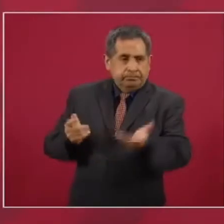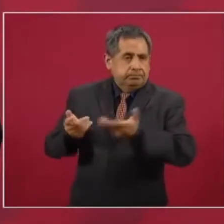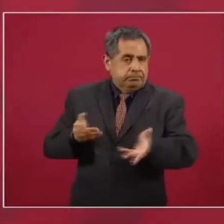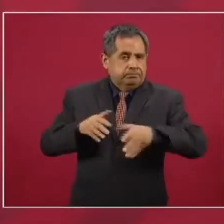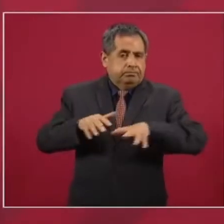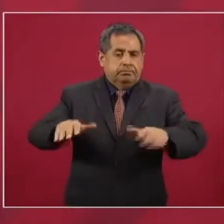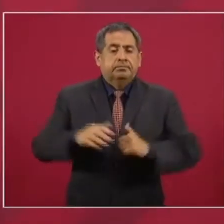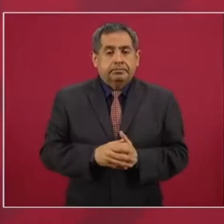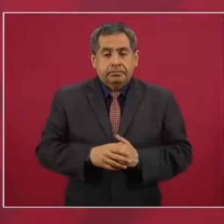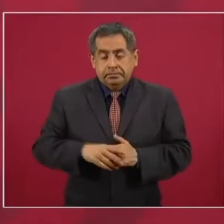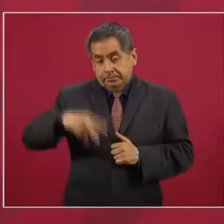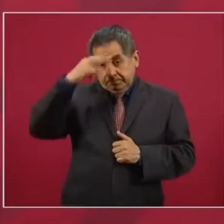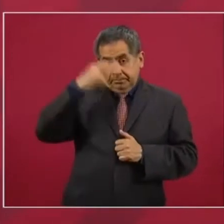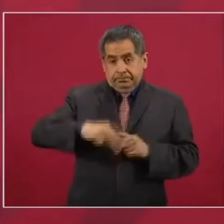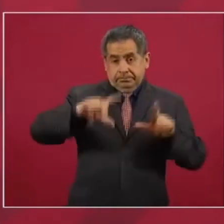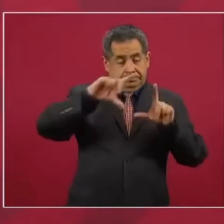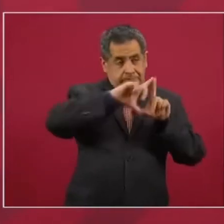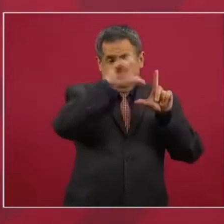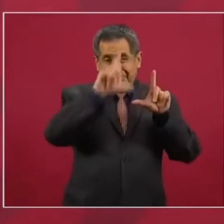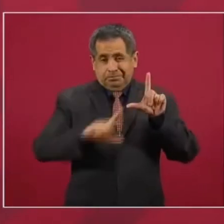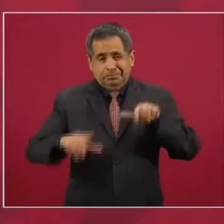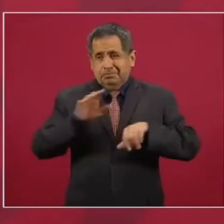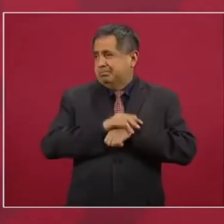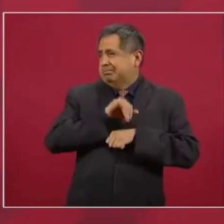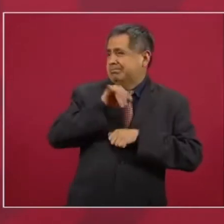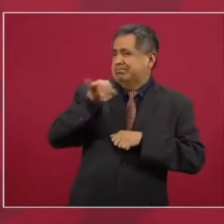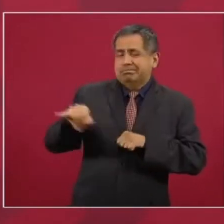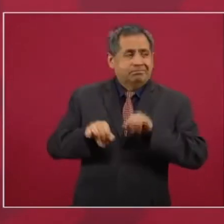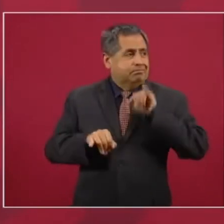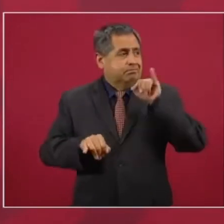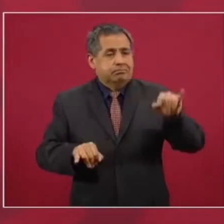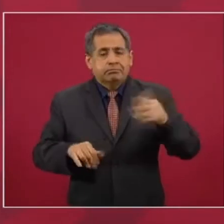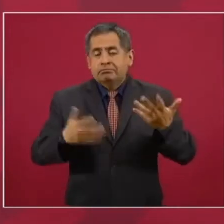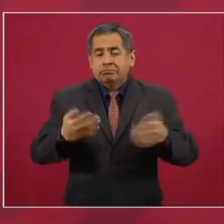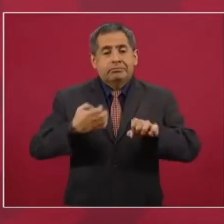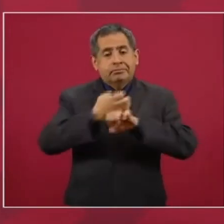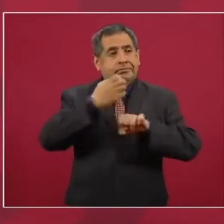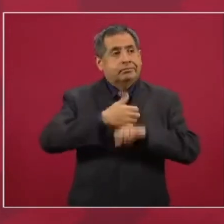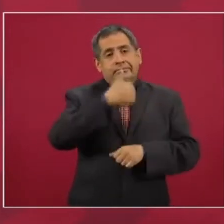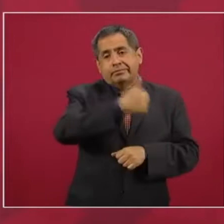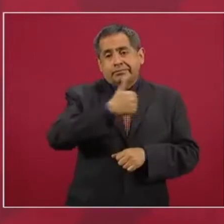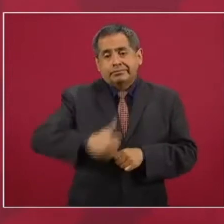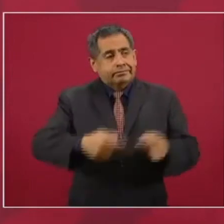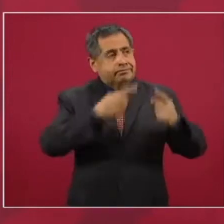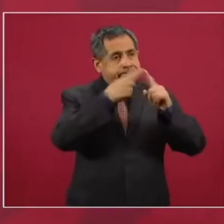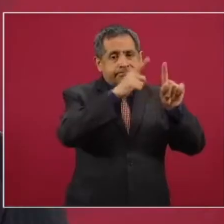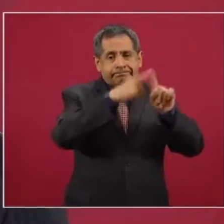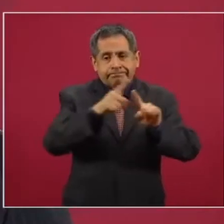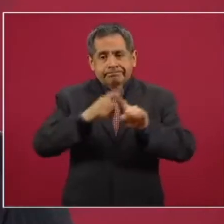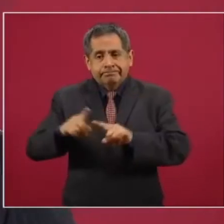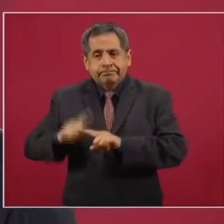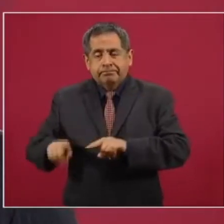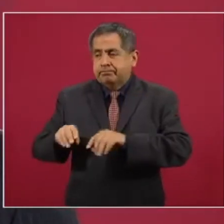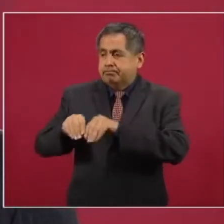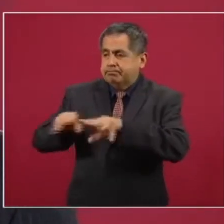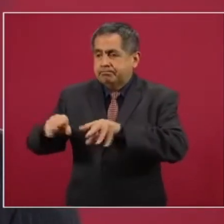país territorialmente extenso y en cada entidad federativa la velocidad de afección de la epidemia o por